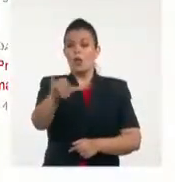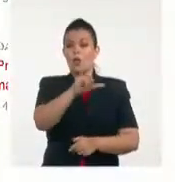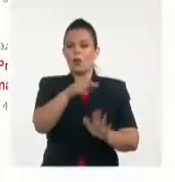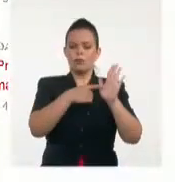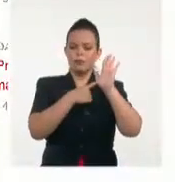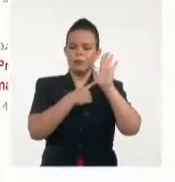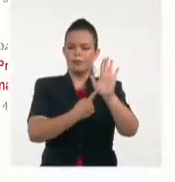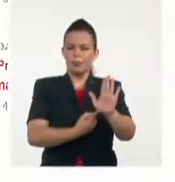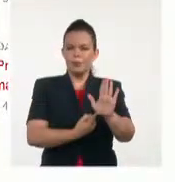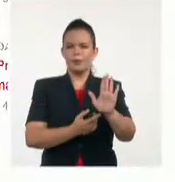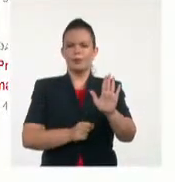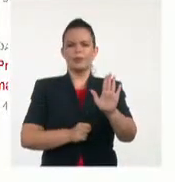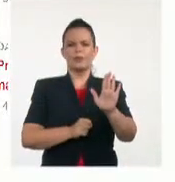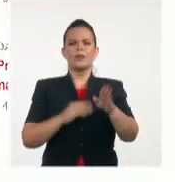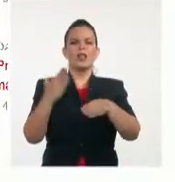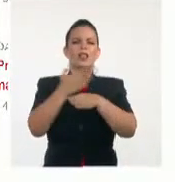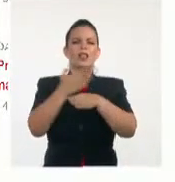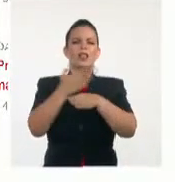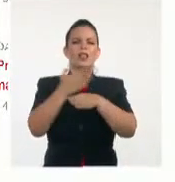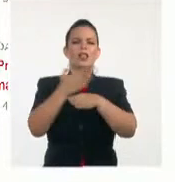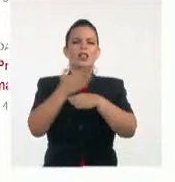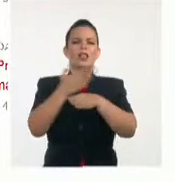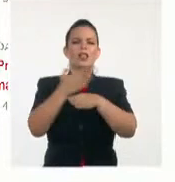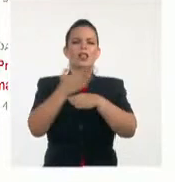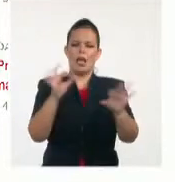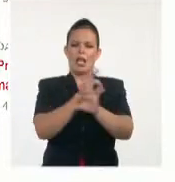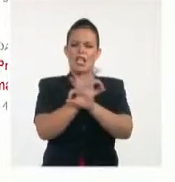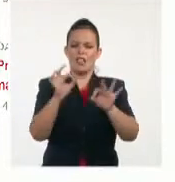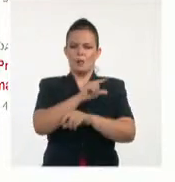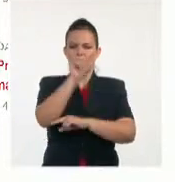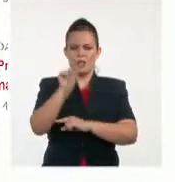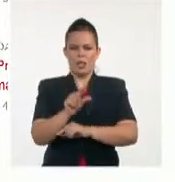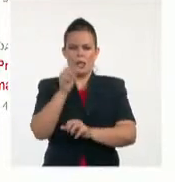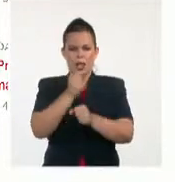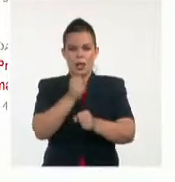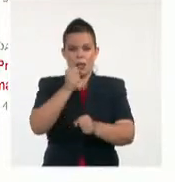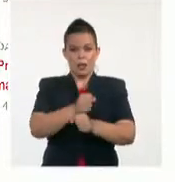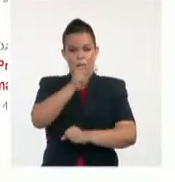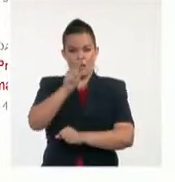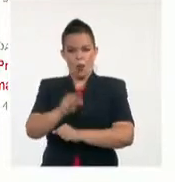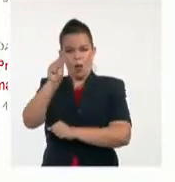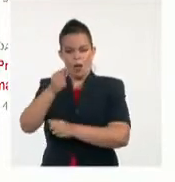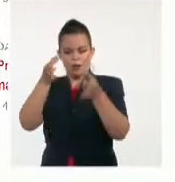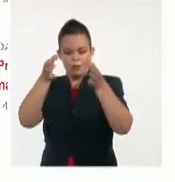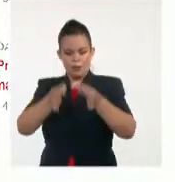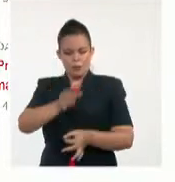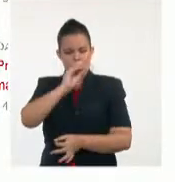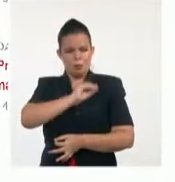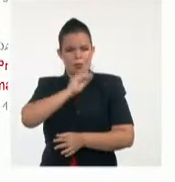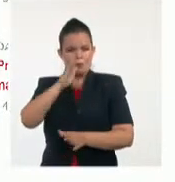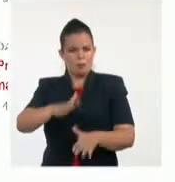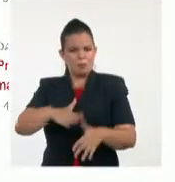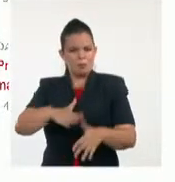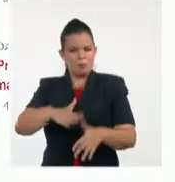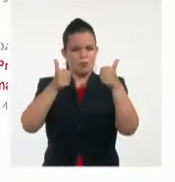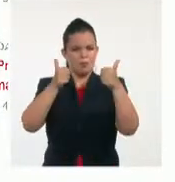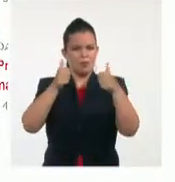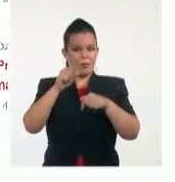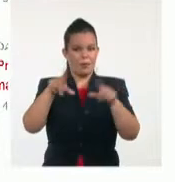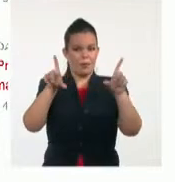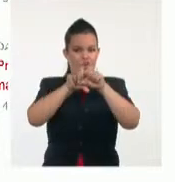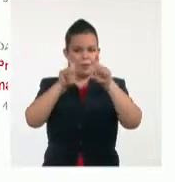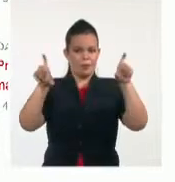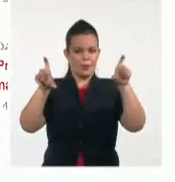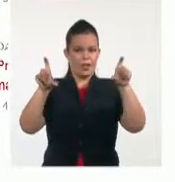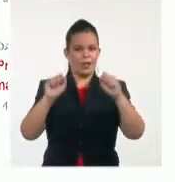trabajadores, nuestros especialistas, nuestros compañeros, satisfechos con este artículo que habla